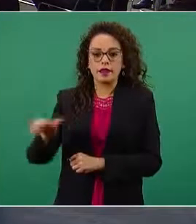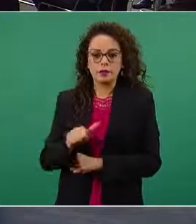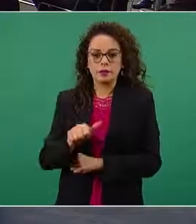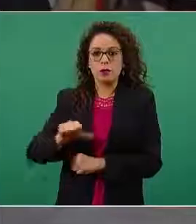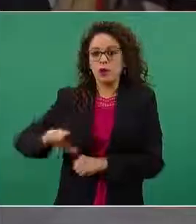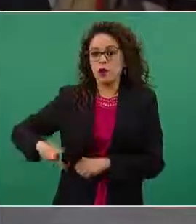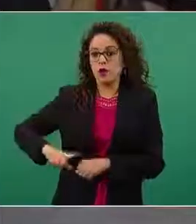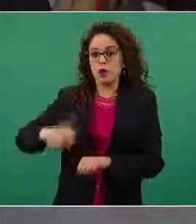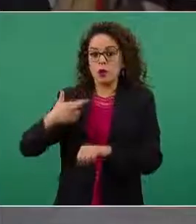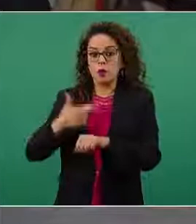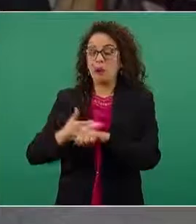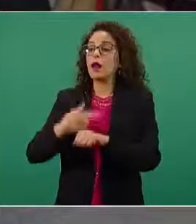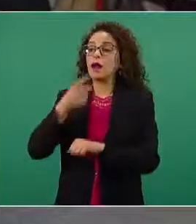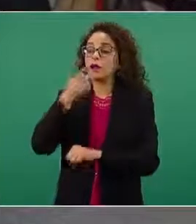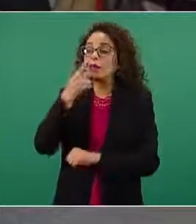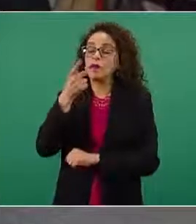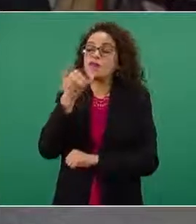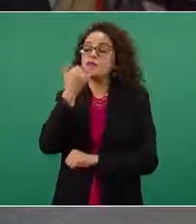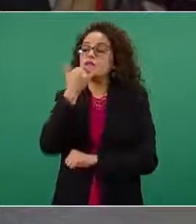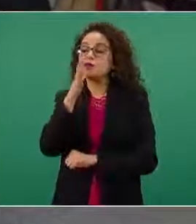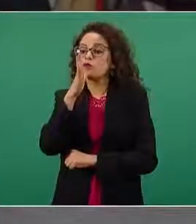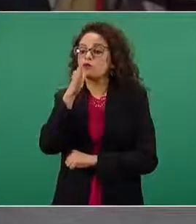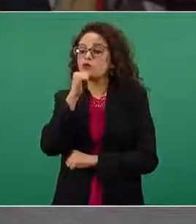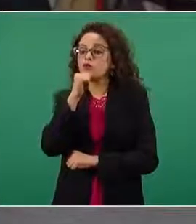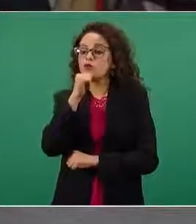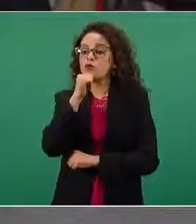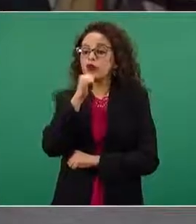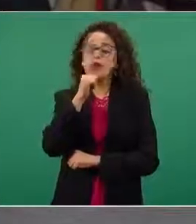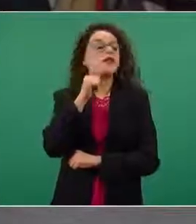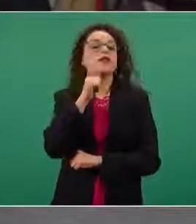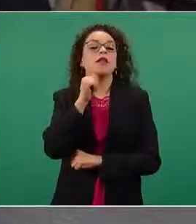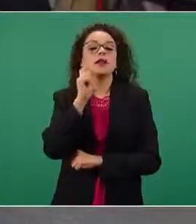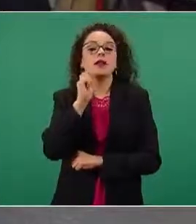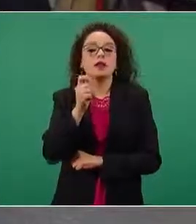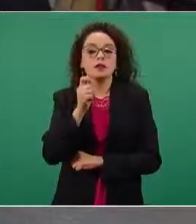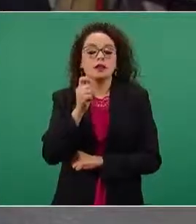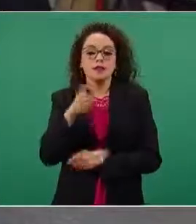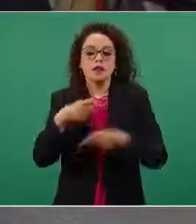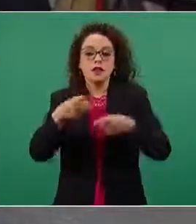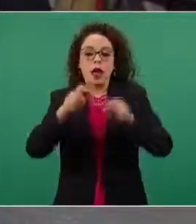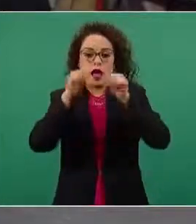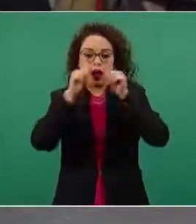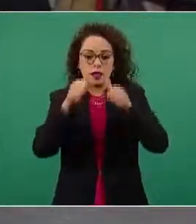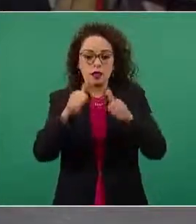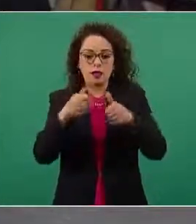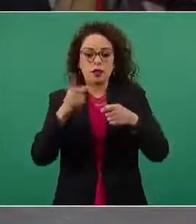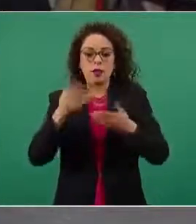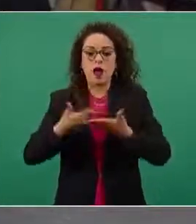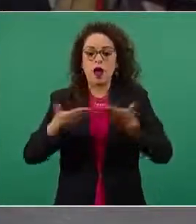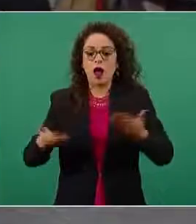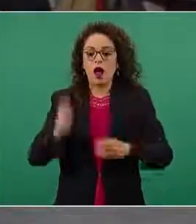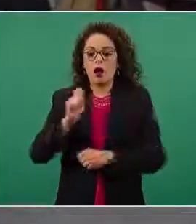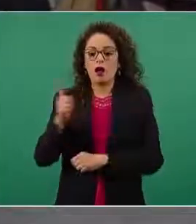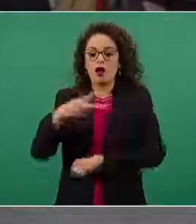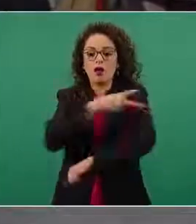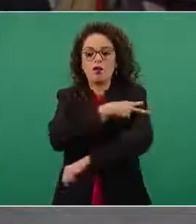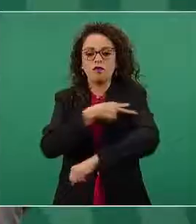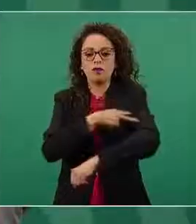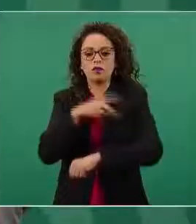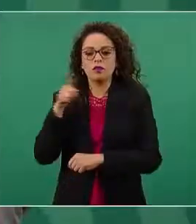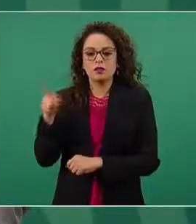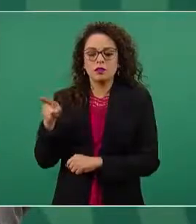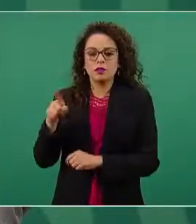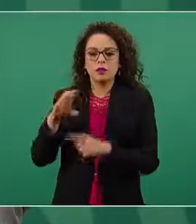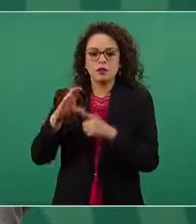gobernador ya no les va a dar la entrevista, sino este ex vocero de Ulises Ruiz, que ahora es titular de la Comisión Estatal del Agua. Yo